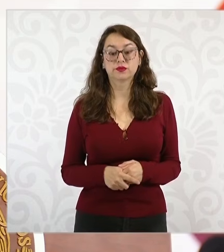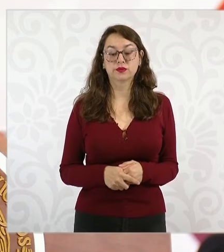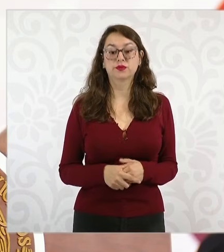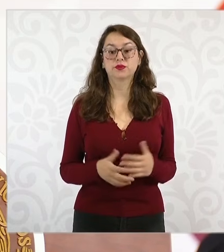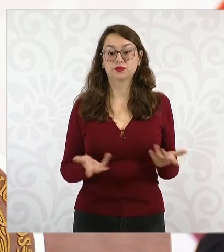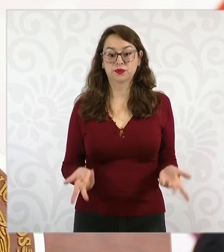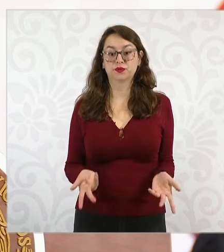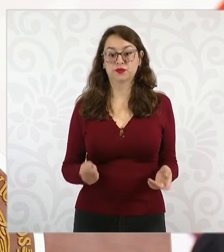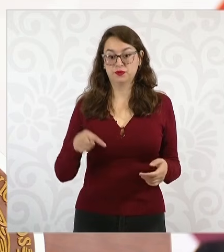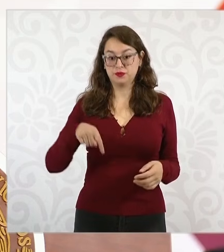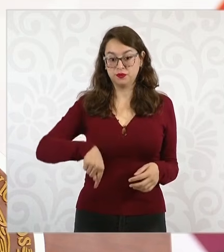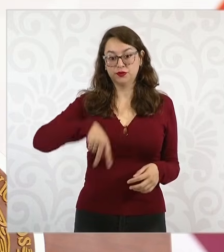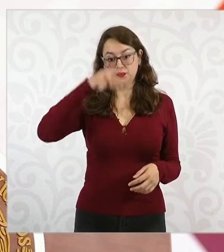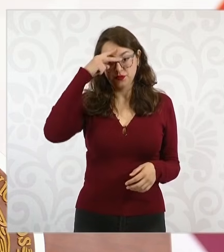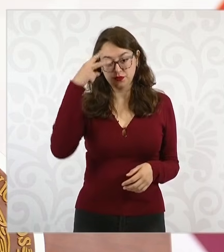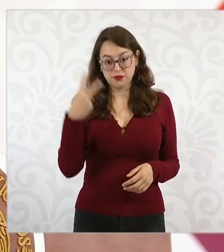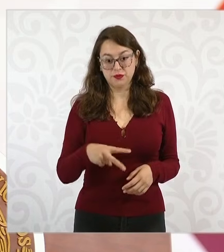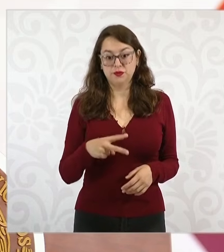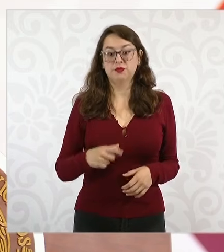para las autoridades